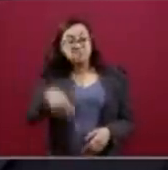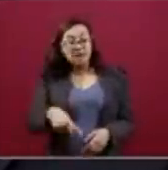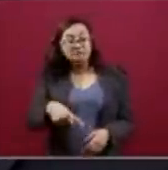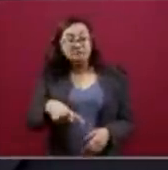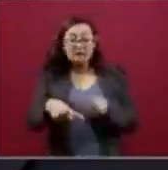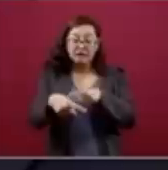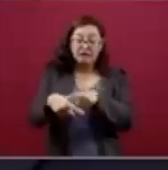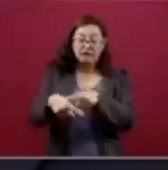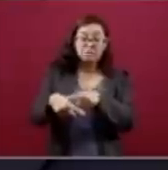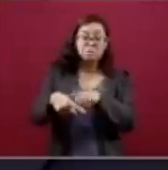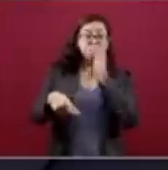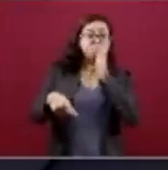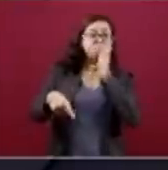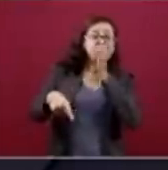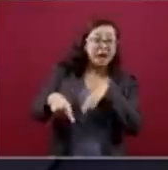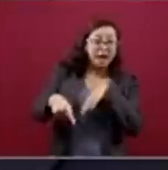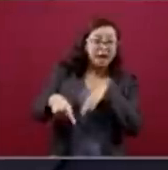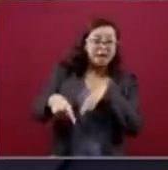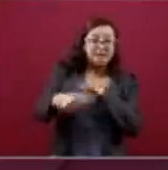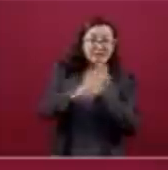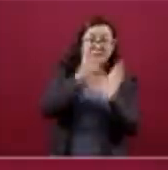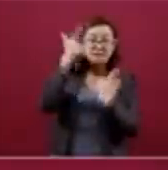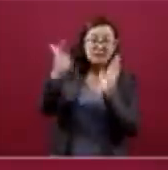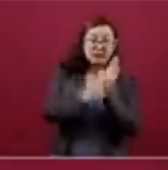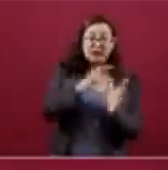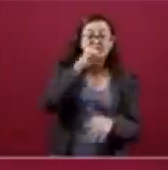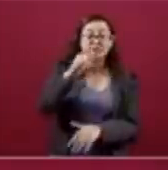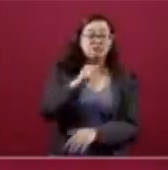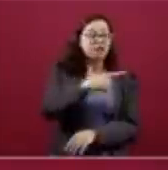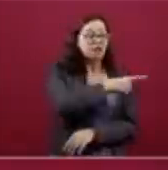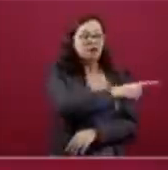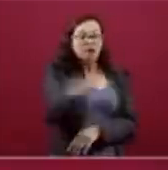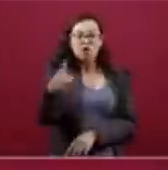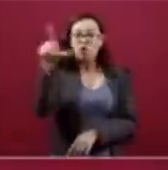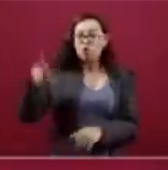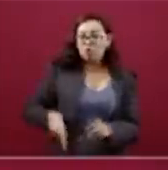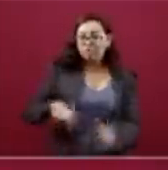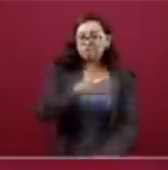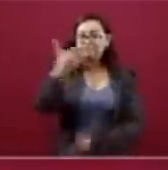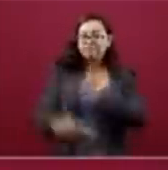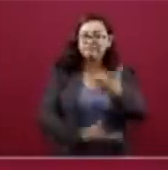indebido, ilegal, el servidor público tiene que decir no.